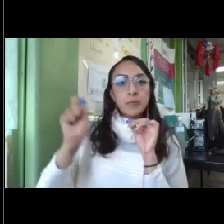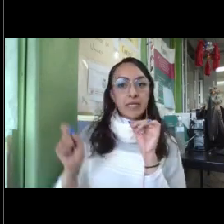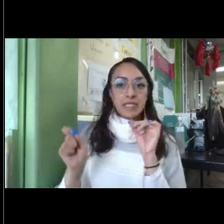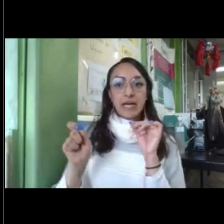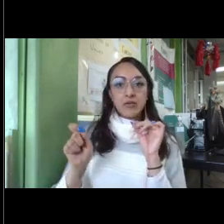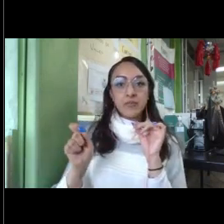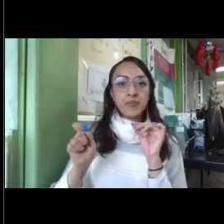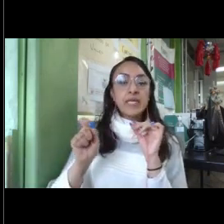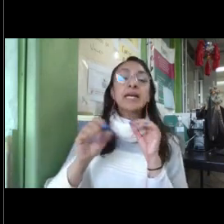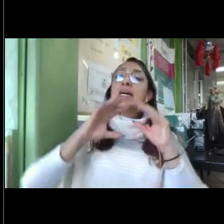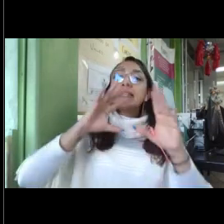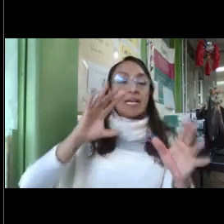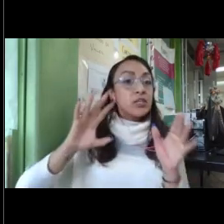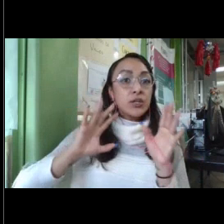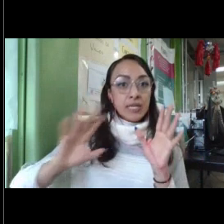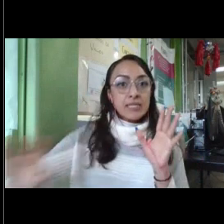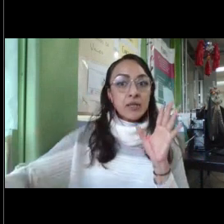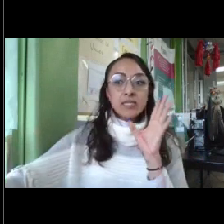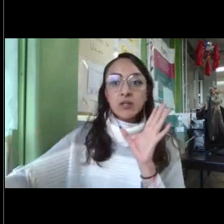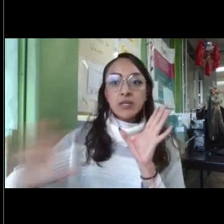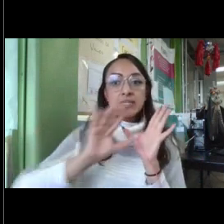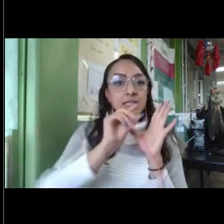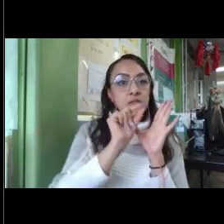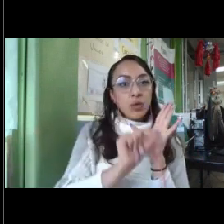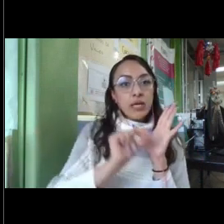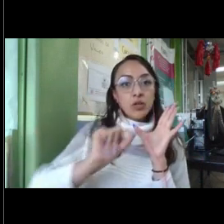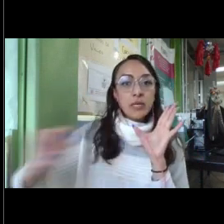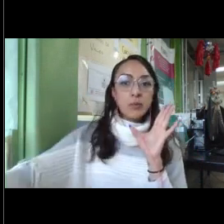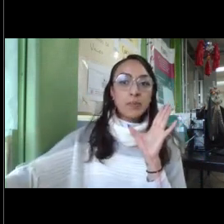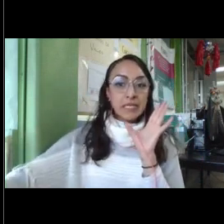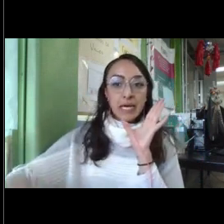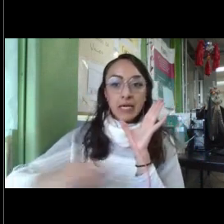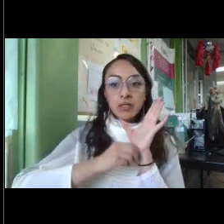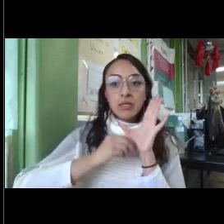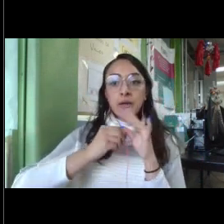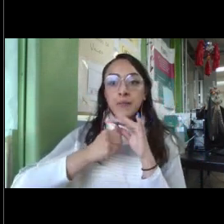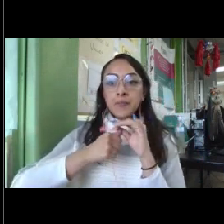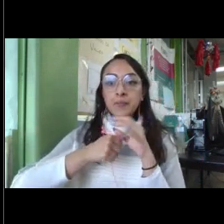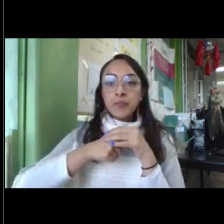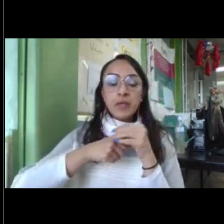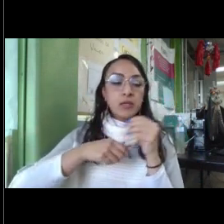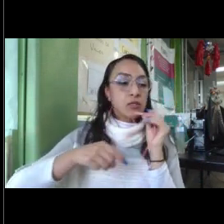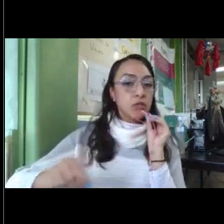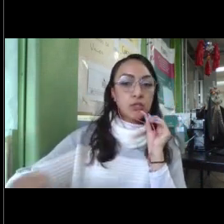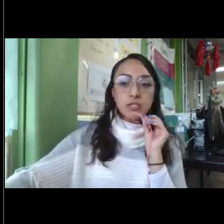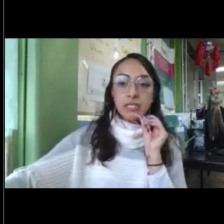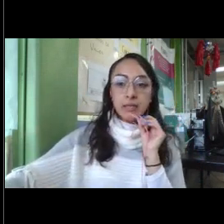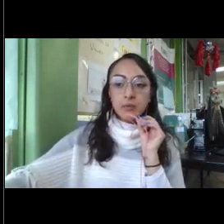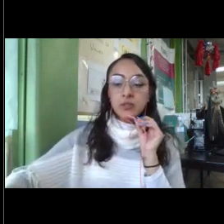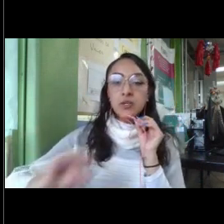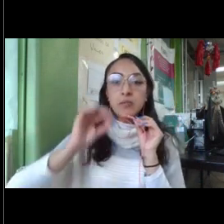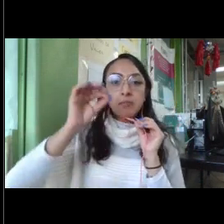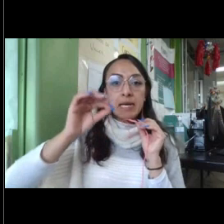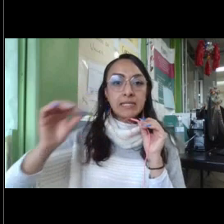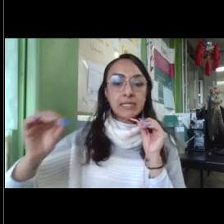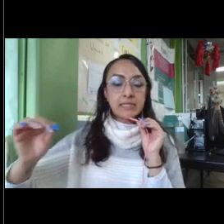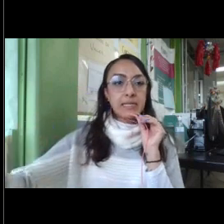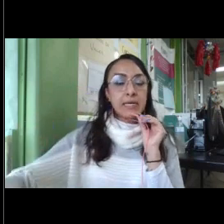sujeto, verbo, predicado. Dentro de esa oración que tiene sujeto, verbo, predicado, nosotros tenemos